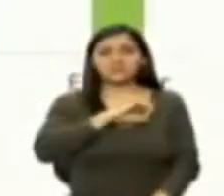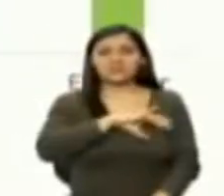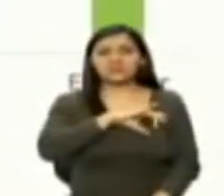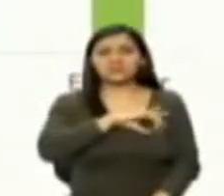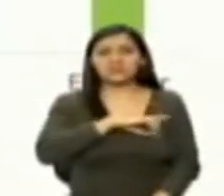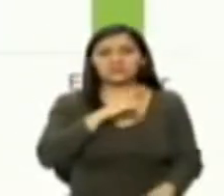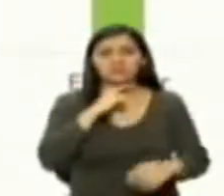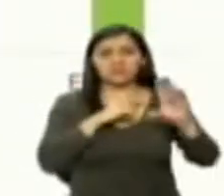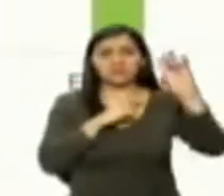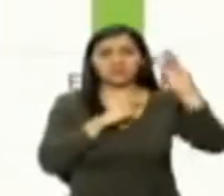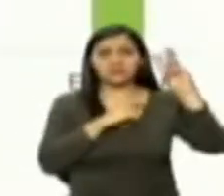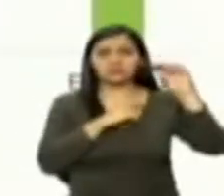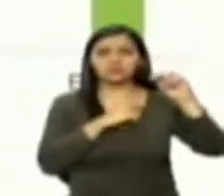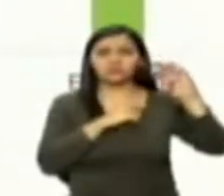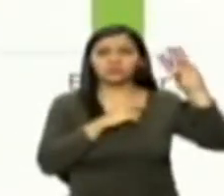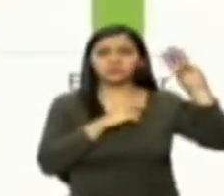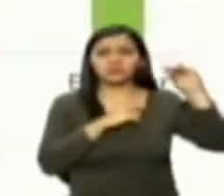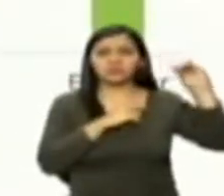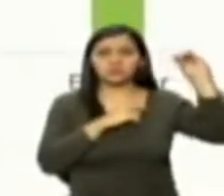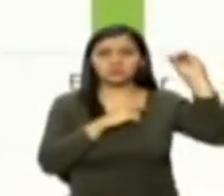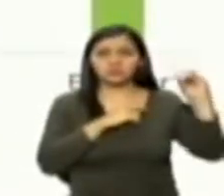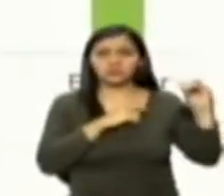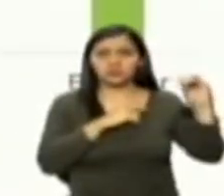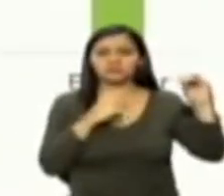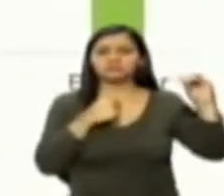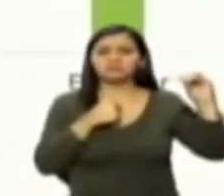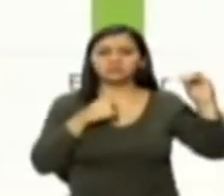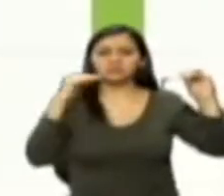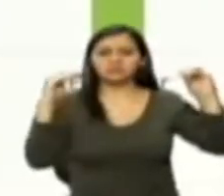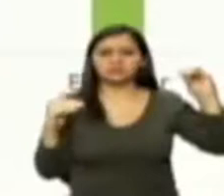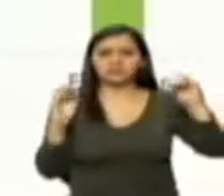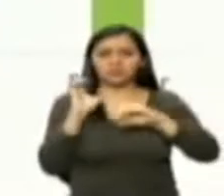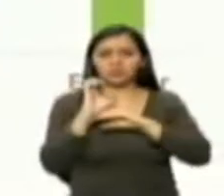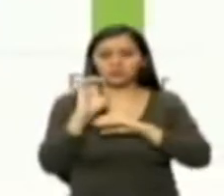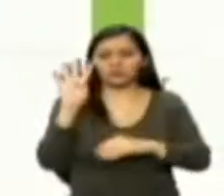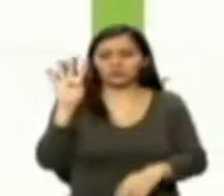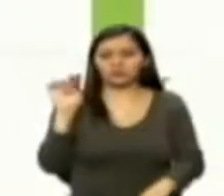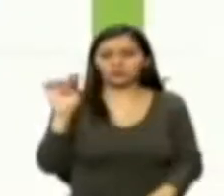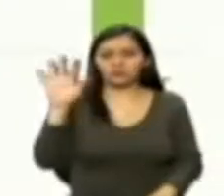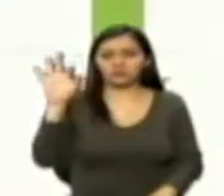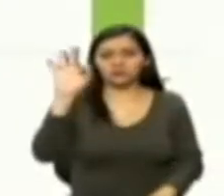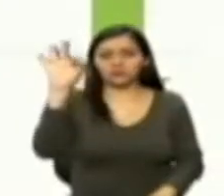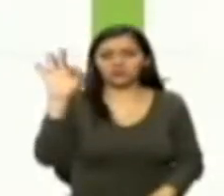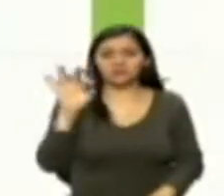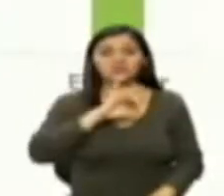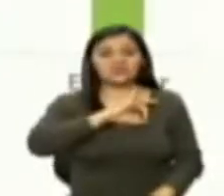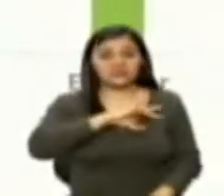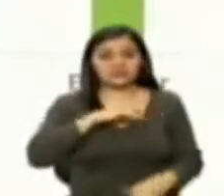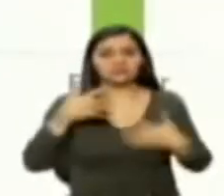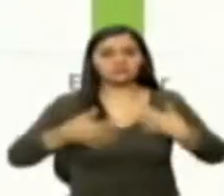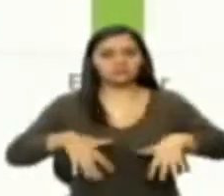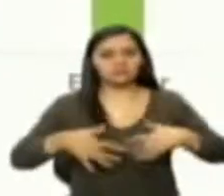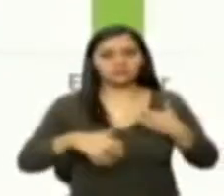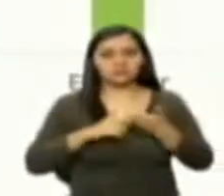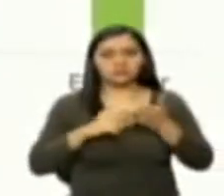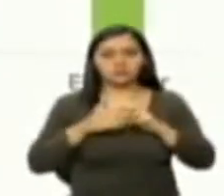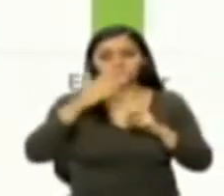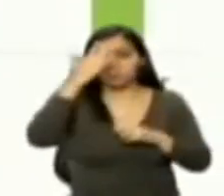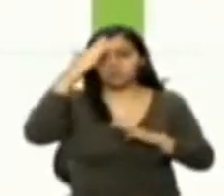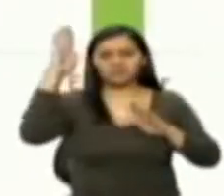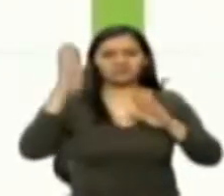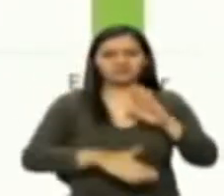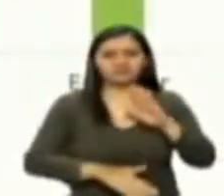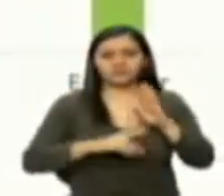desempleo mucho más baja. Póngale el 4.77 a diciembre. A todos los países le está subiendo el desempleo, porque todos los países, Chile está en graves problemas por la caída del precio del cobre,